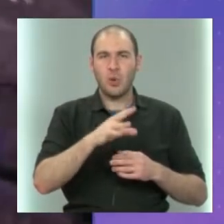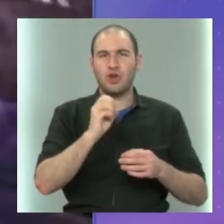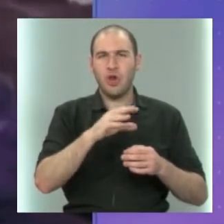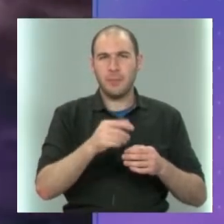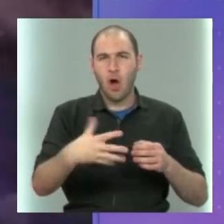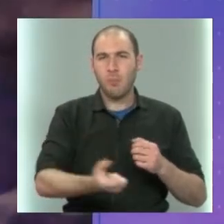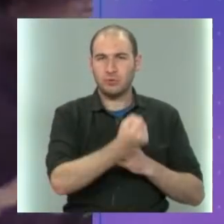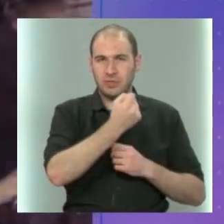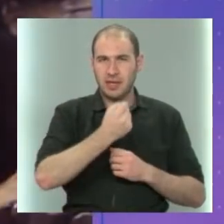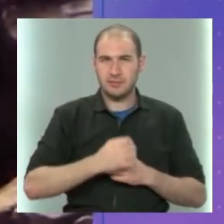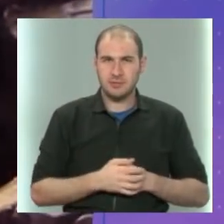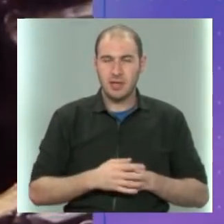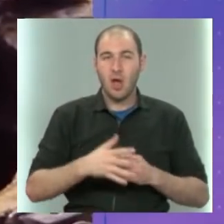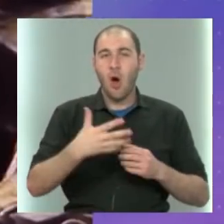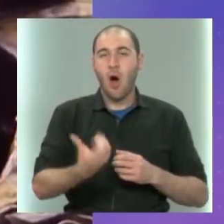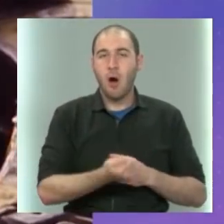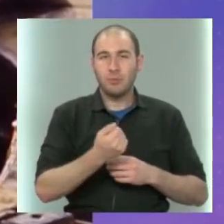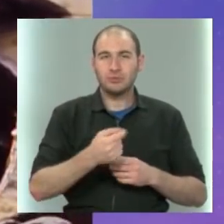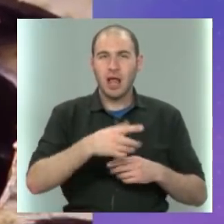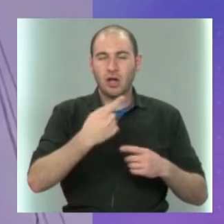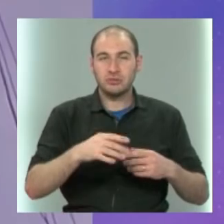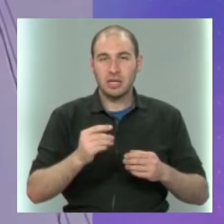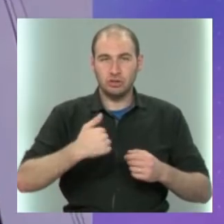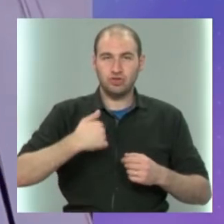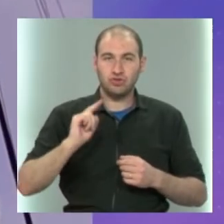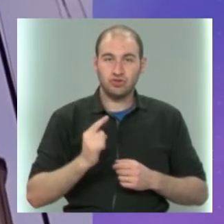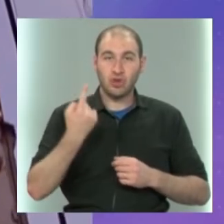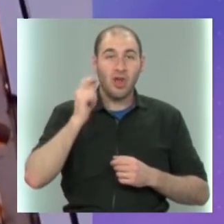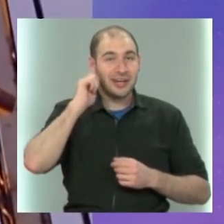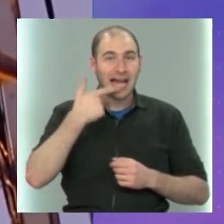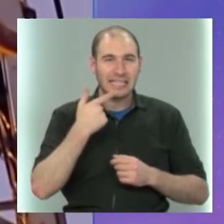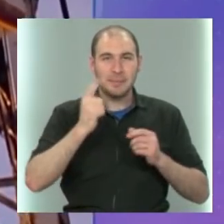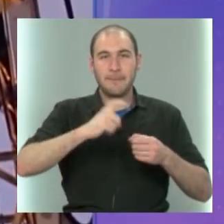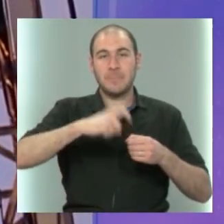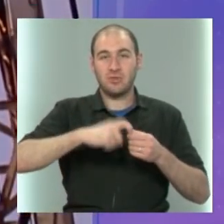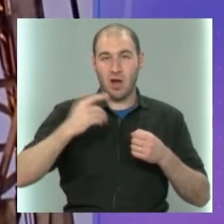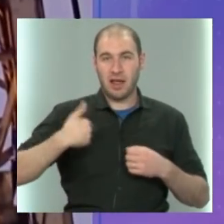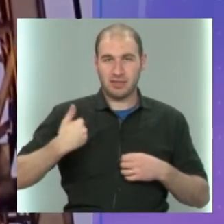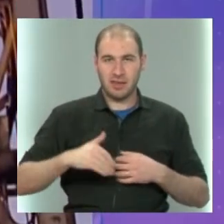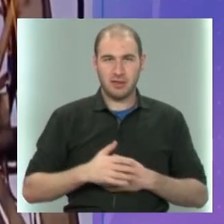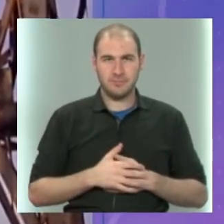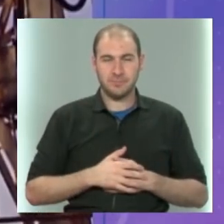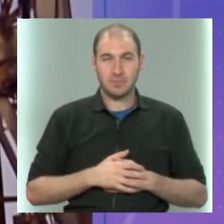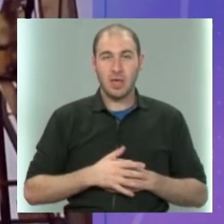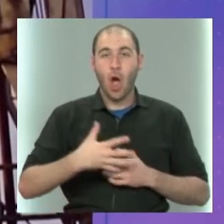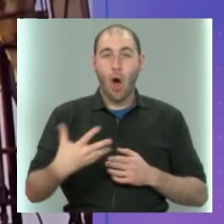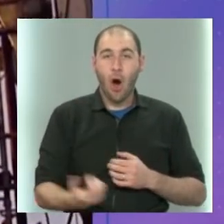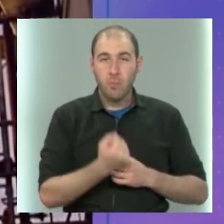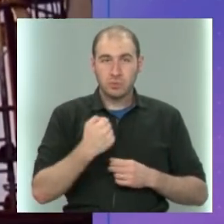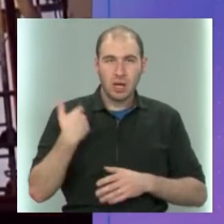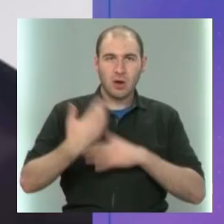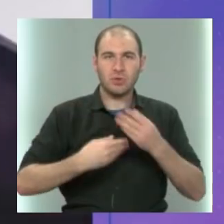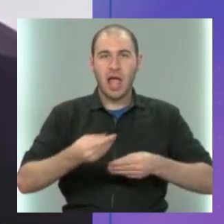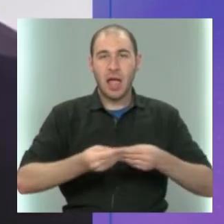una oportunidad. La oportunidad de recuperar el autoabastecimiento de gas y petróleo en la Argentina. Y la oportunidad de reconstruir